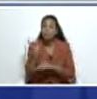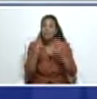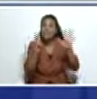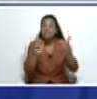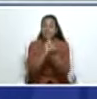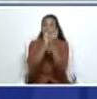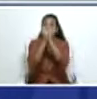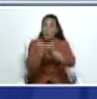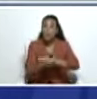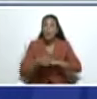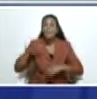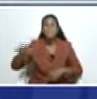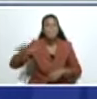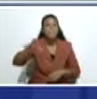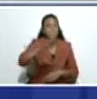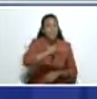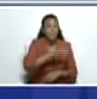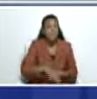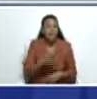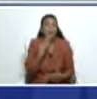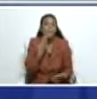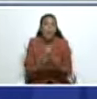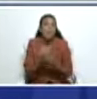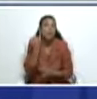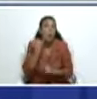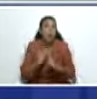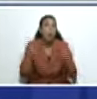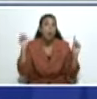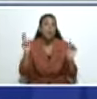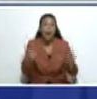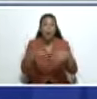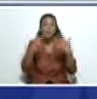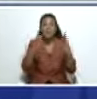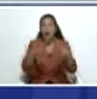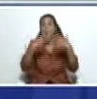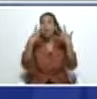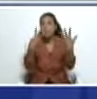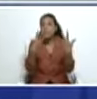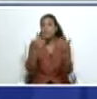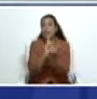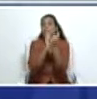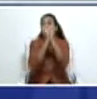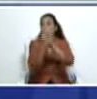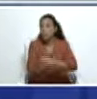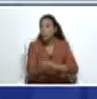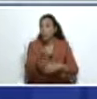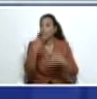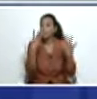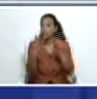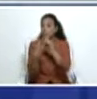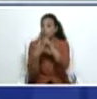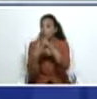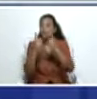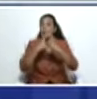7T, inclusive están proponiendo una octava T, una octava